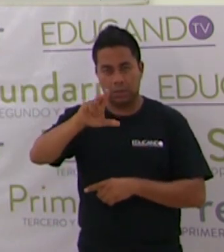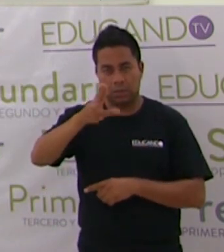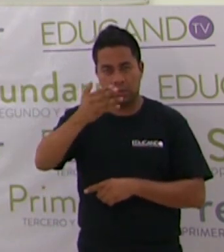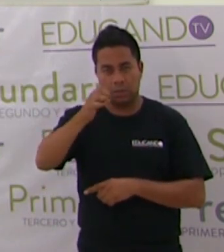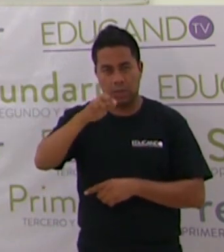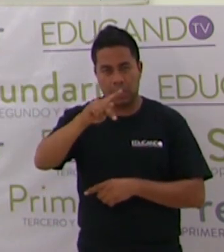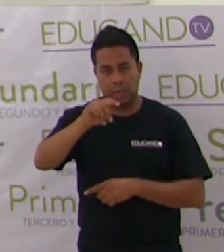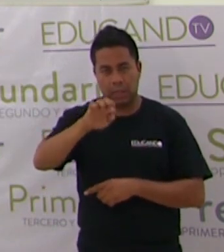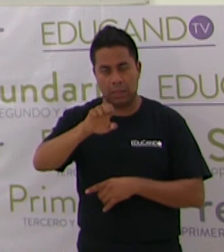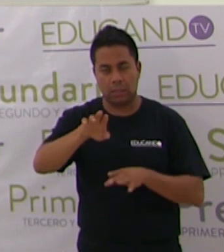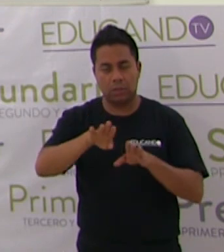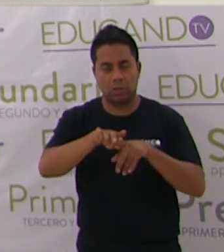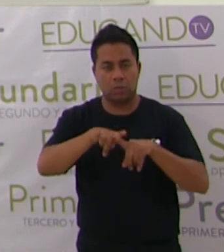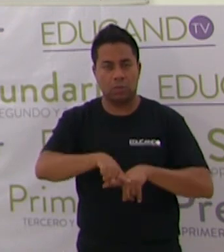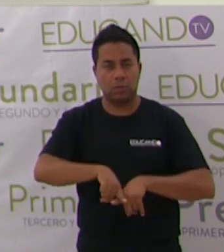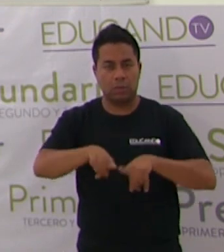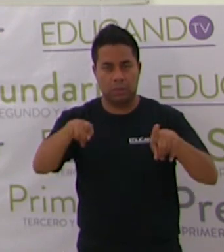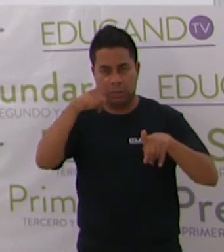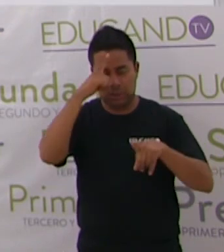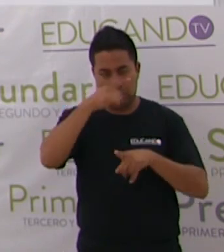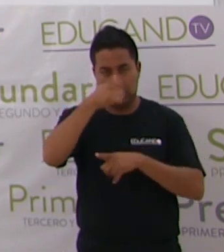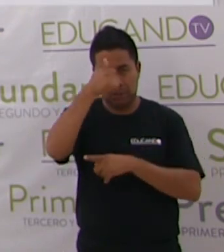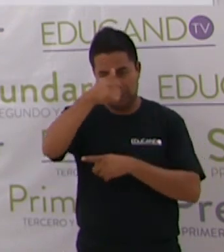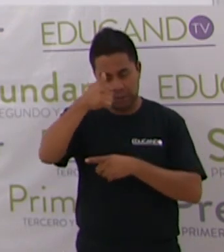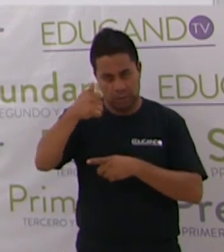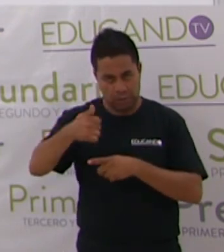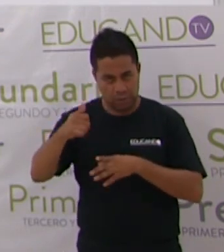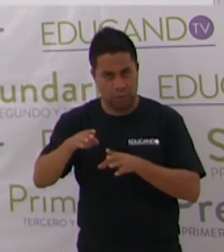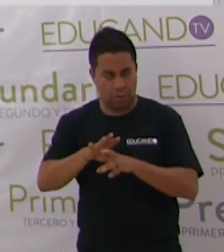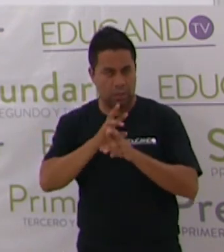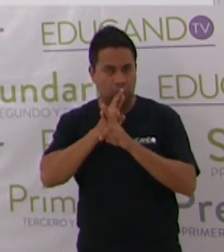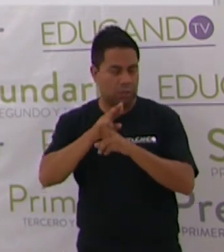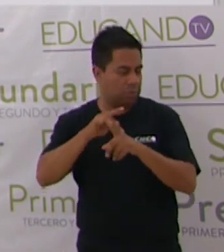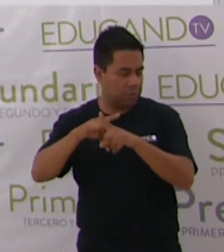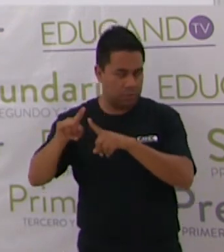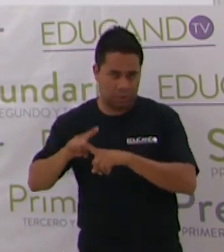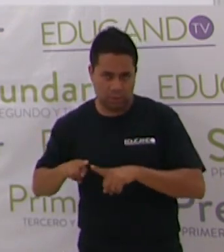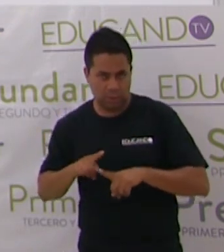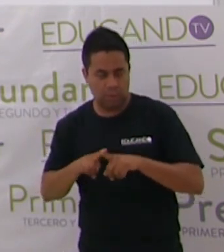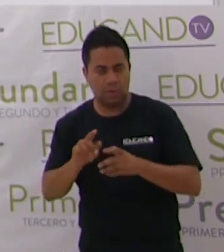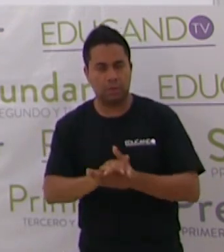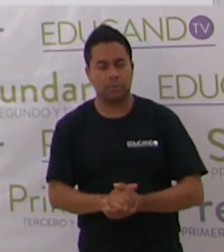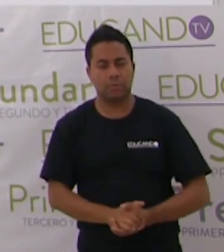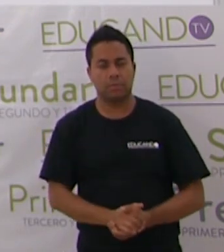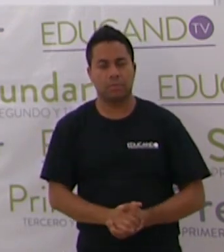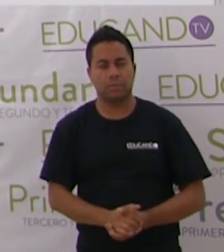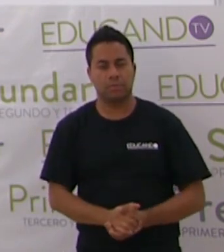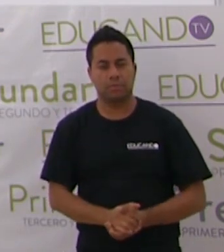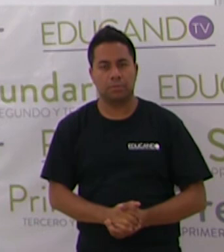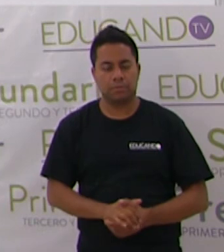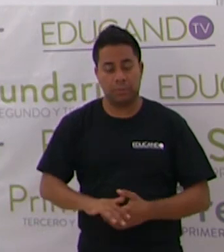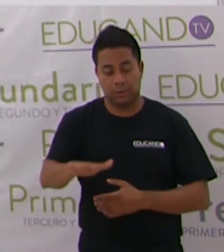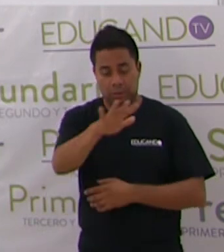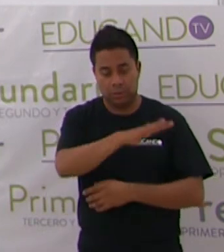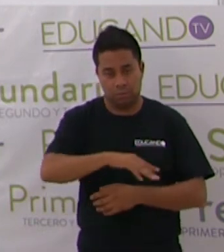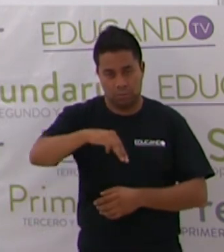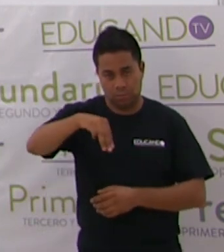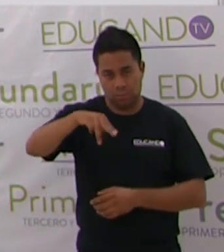son muy diferentes o aparte de cada uno de los resultados. El espacio muestral